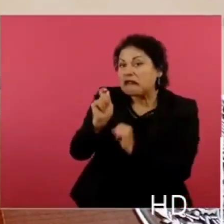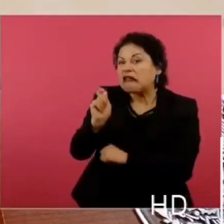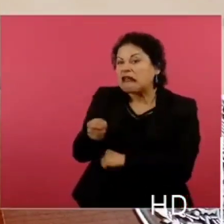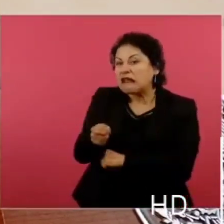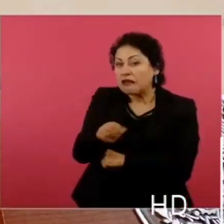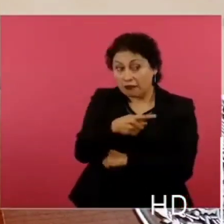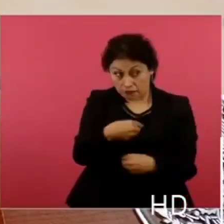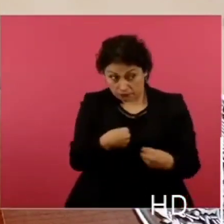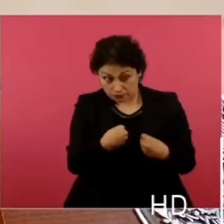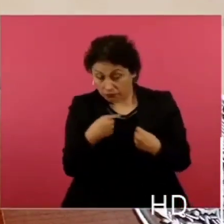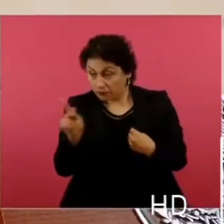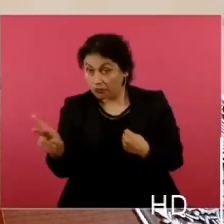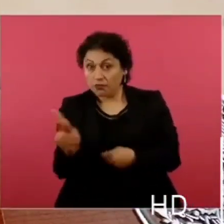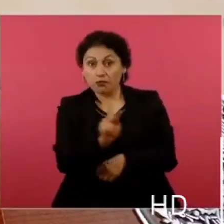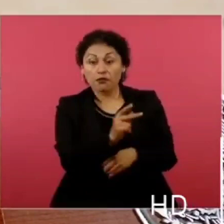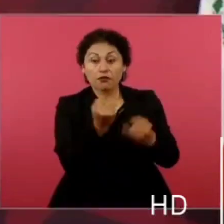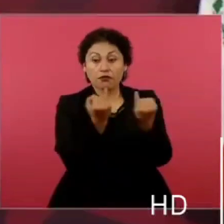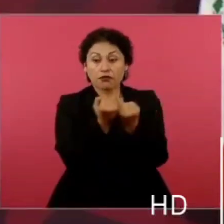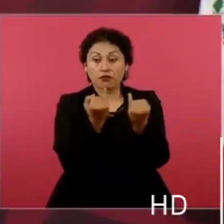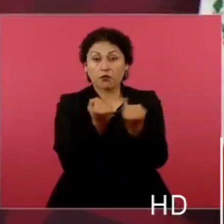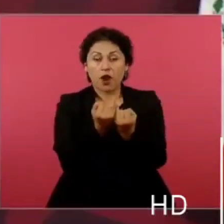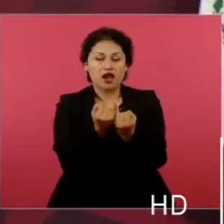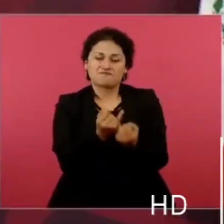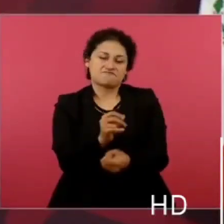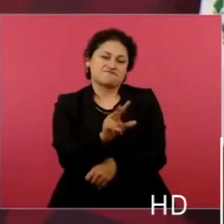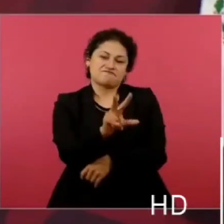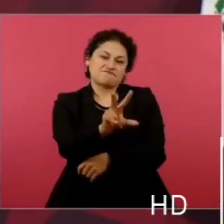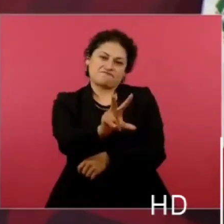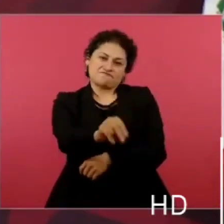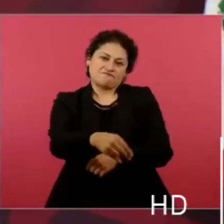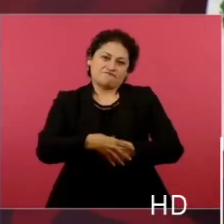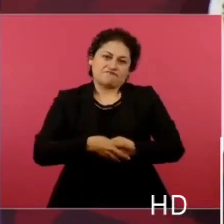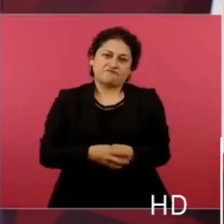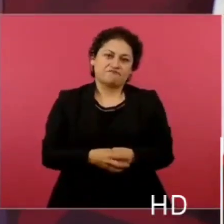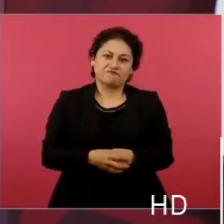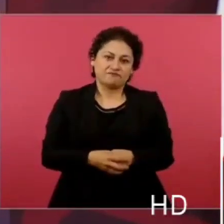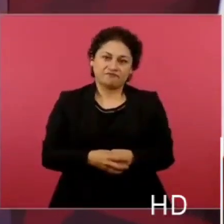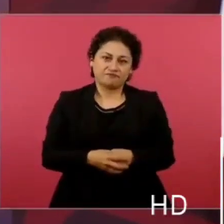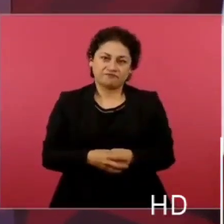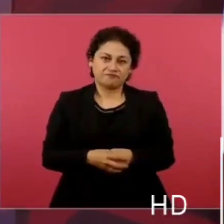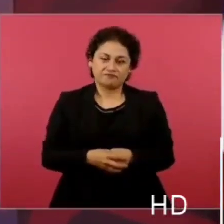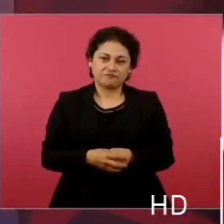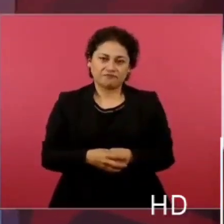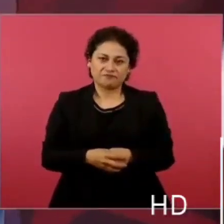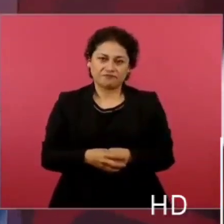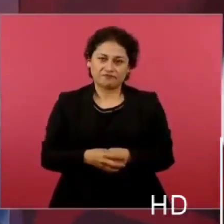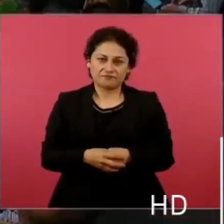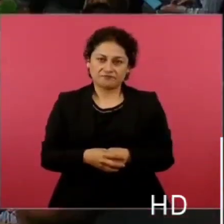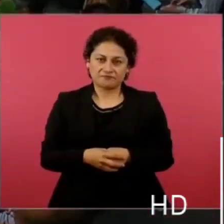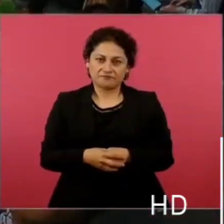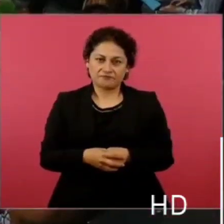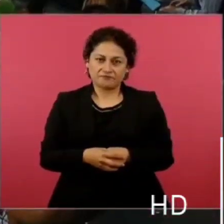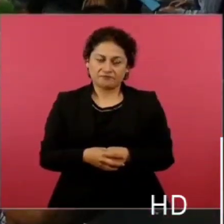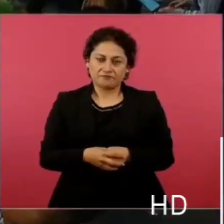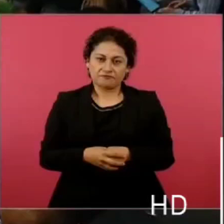viven, y ojalá y no vivan en esos sitios, en esos lugares.